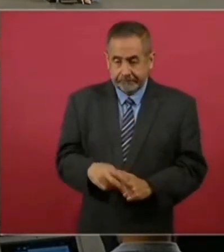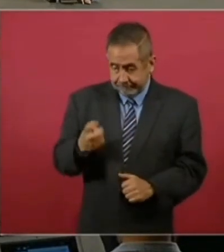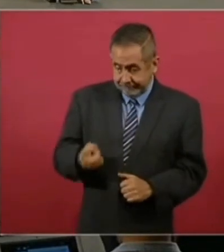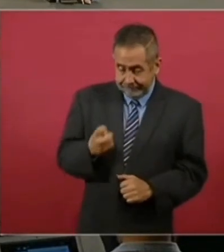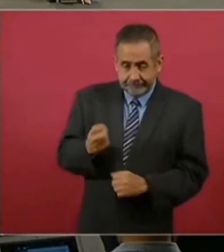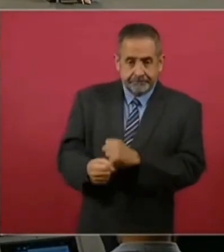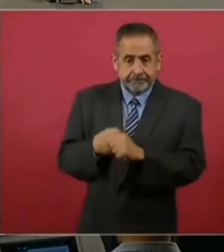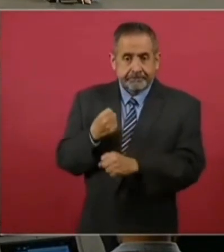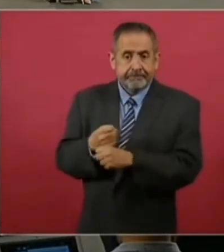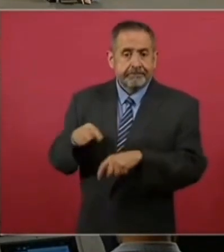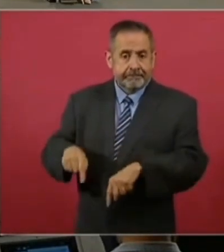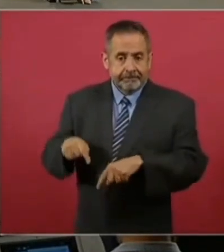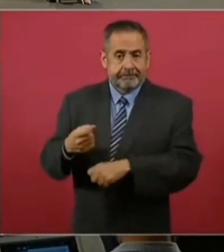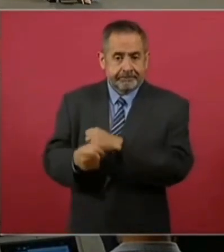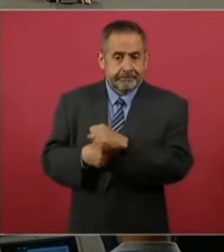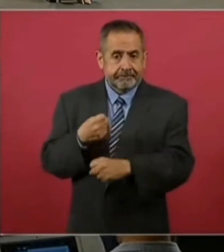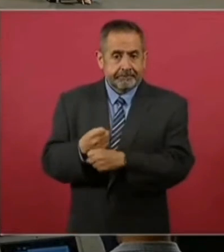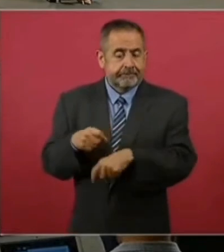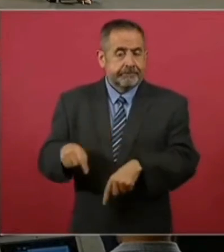año,